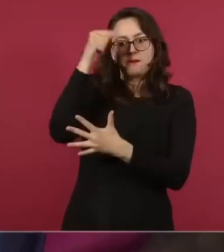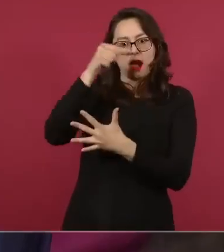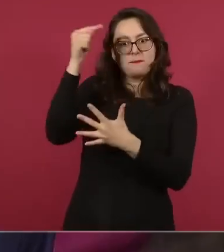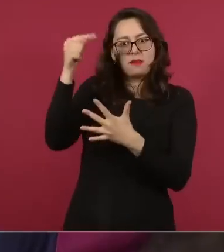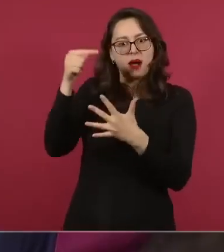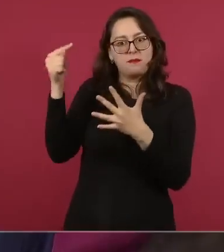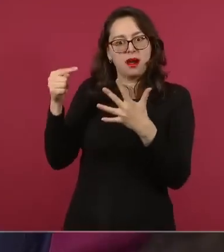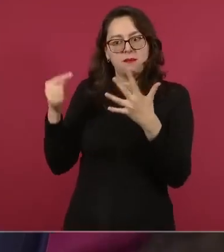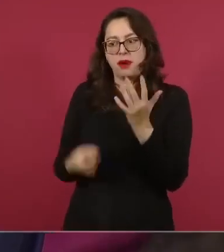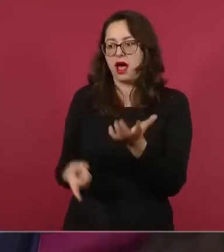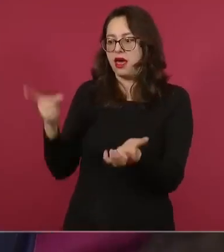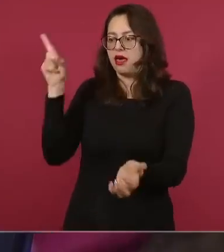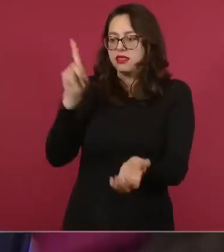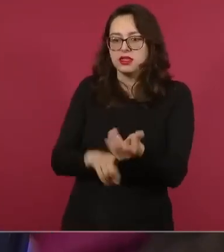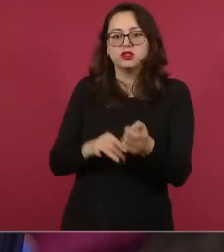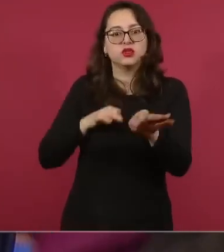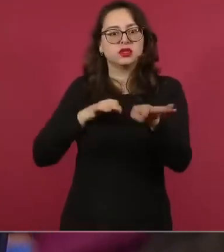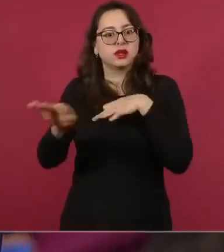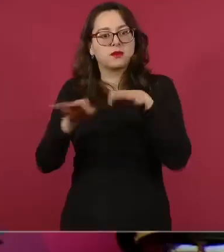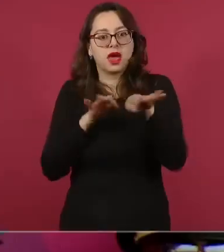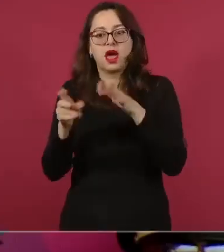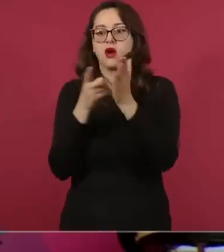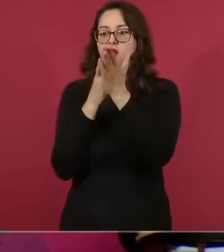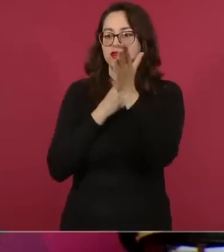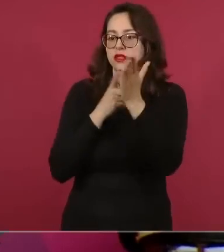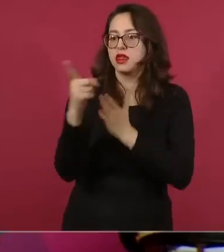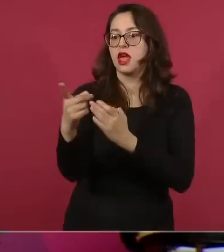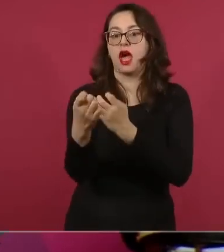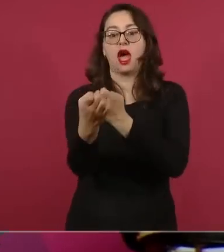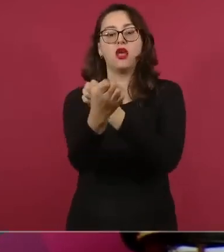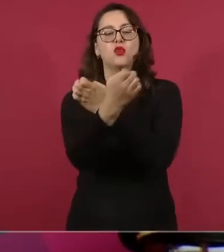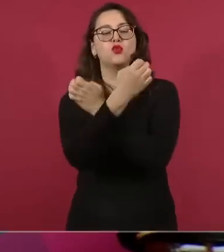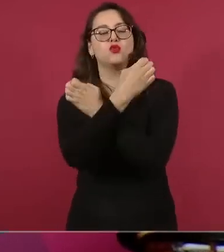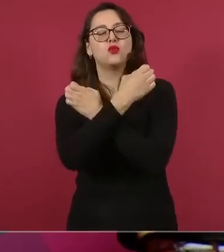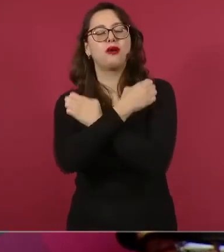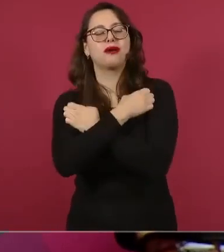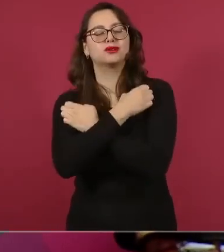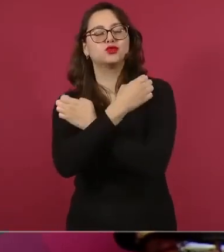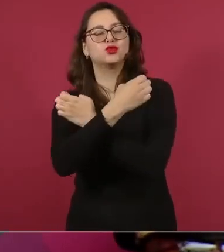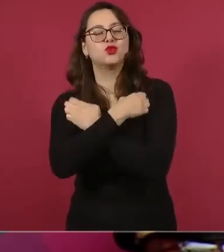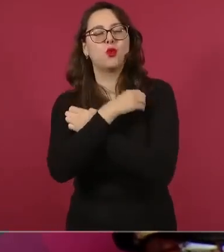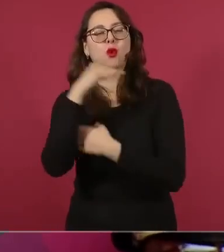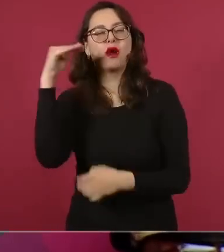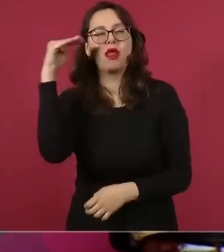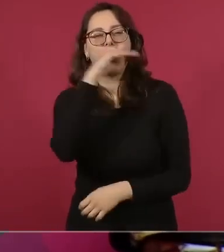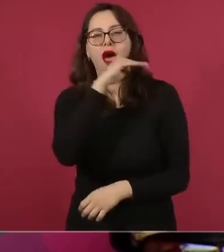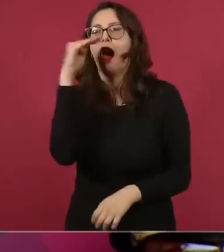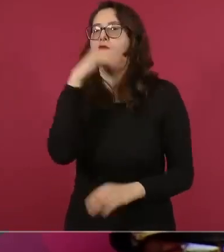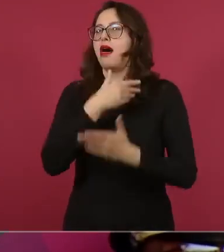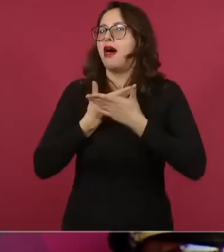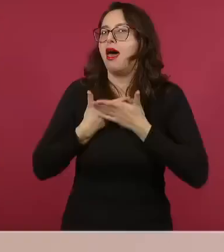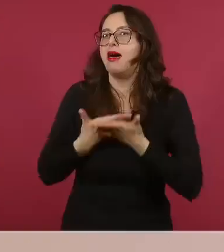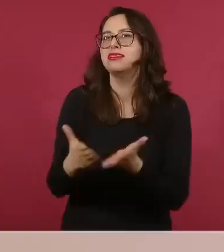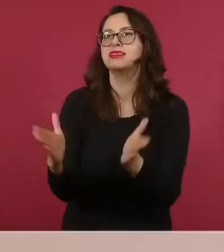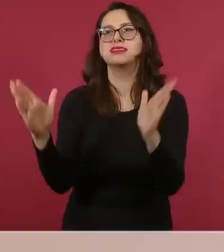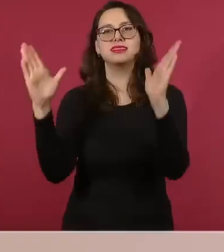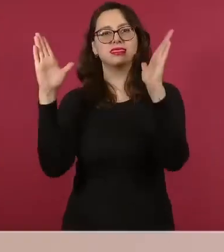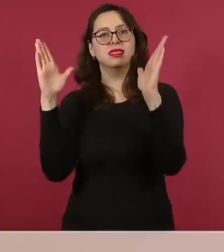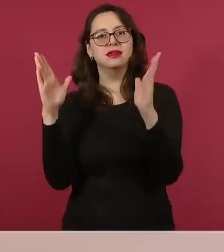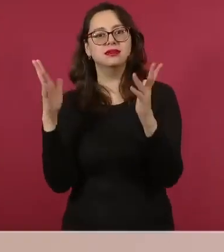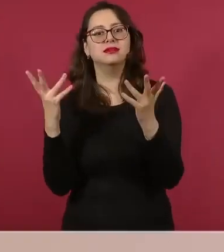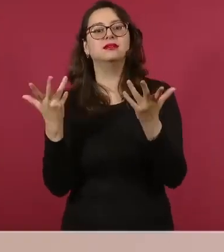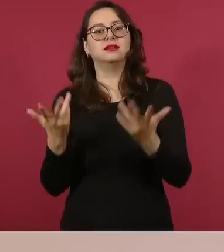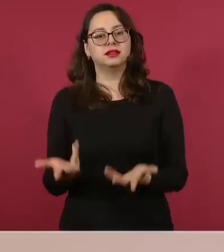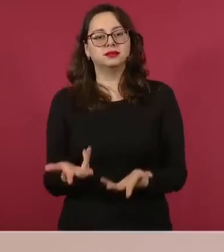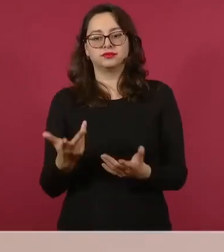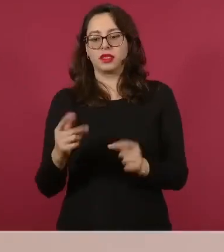prestaciones laborales, la educación pública, el dominio de la nación